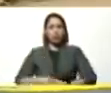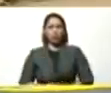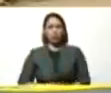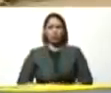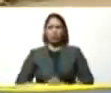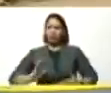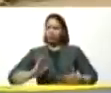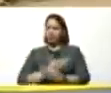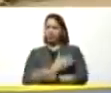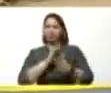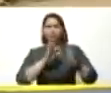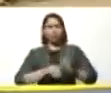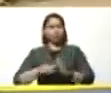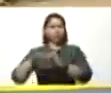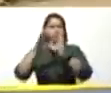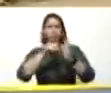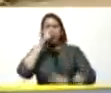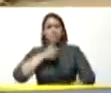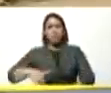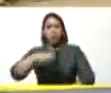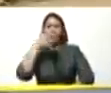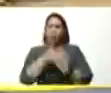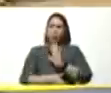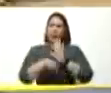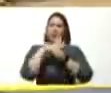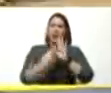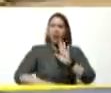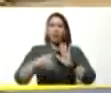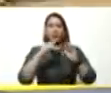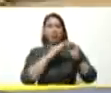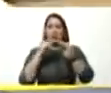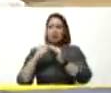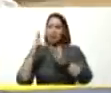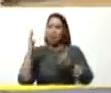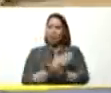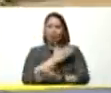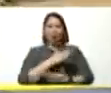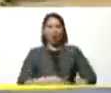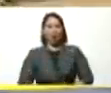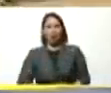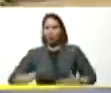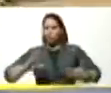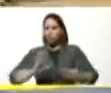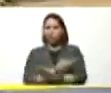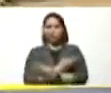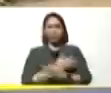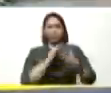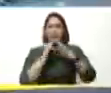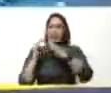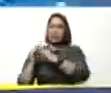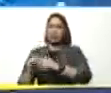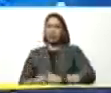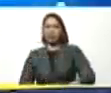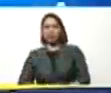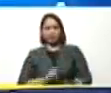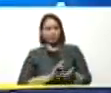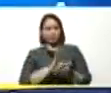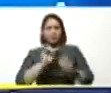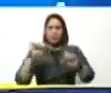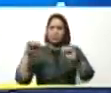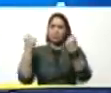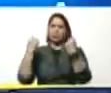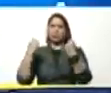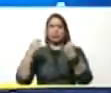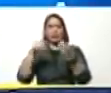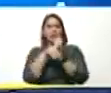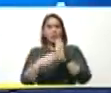expropiaba al pueblo de su derecho a la vivienda, desalojándolo de la vivienda, negándole el derecho a la